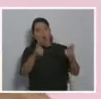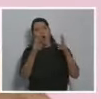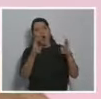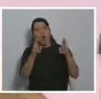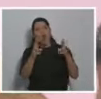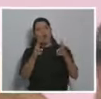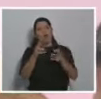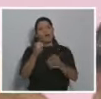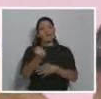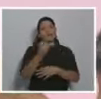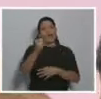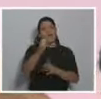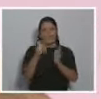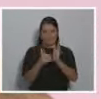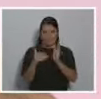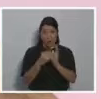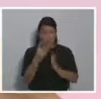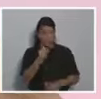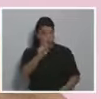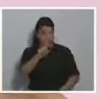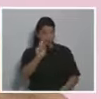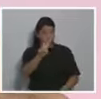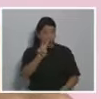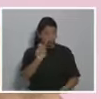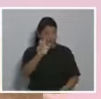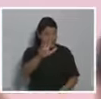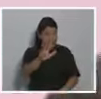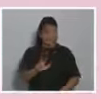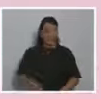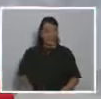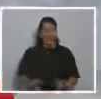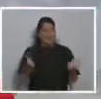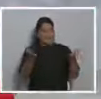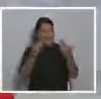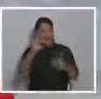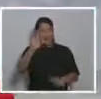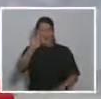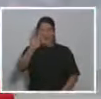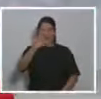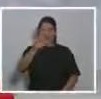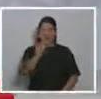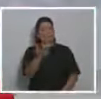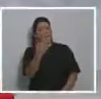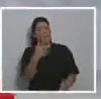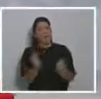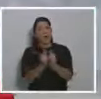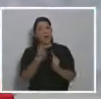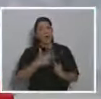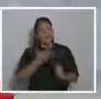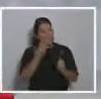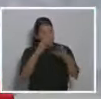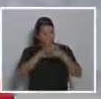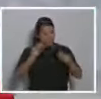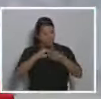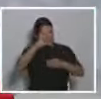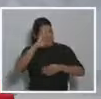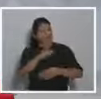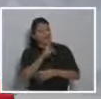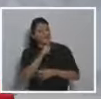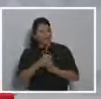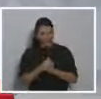bolita termine ahí en el gran premio. A la cuenta de 1, 2 y 3. Vamos, don Fabio. Véngase aquí conmigo y cuénteme. Saludos para quién